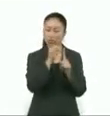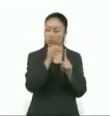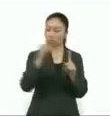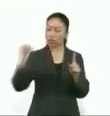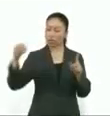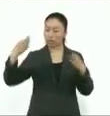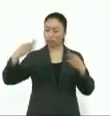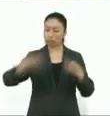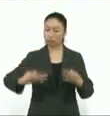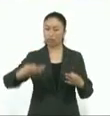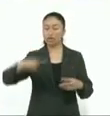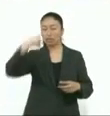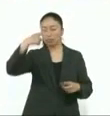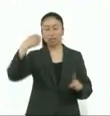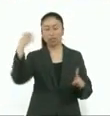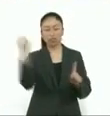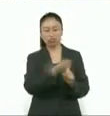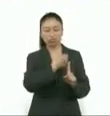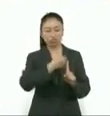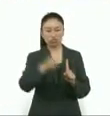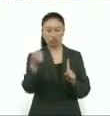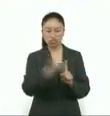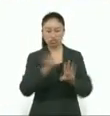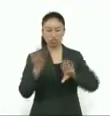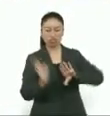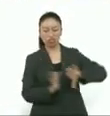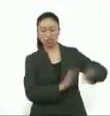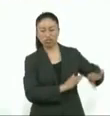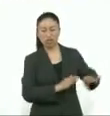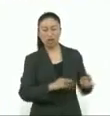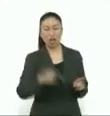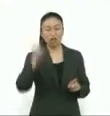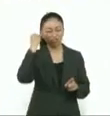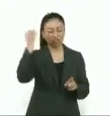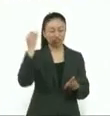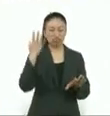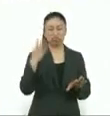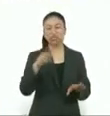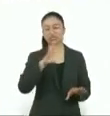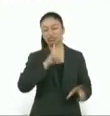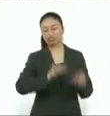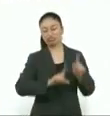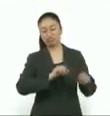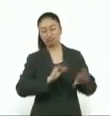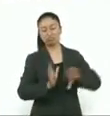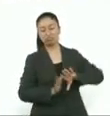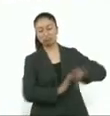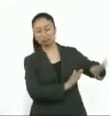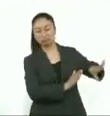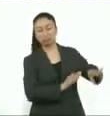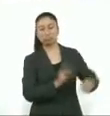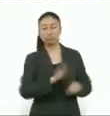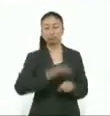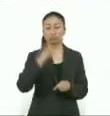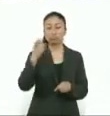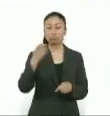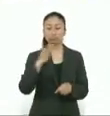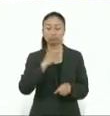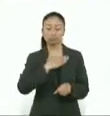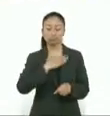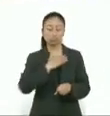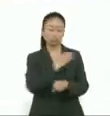a la violencia, para vencer la injusticia, los prejuicios y estereotipos. Por eso, con mis